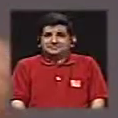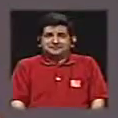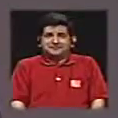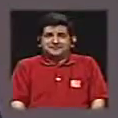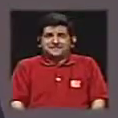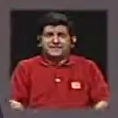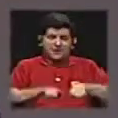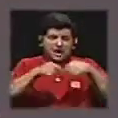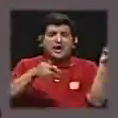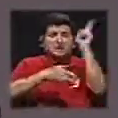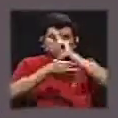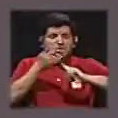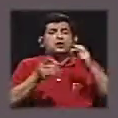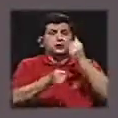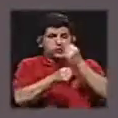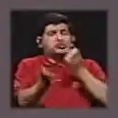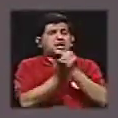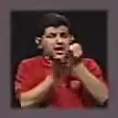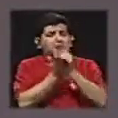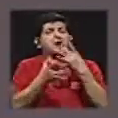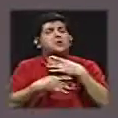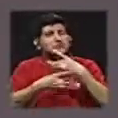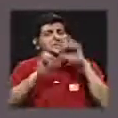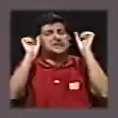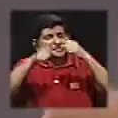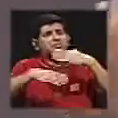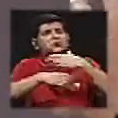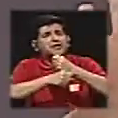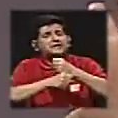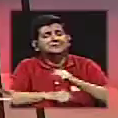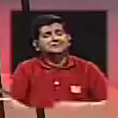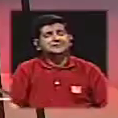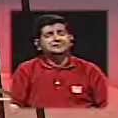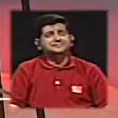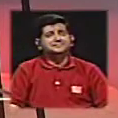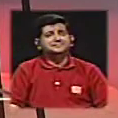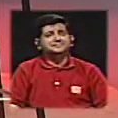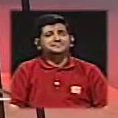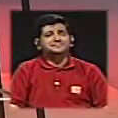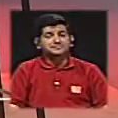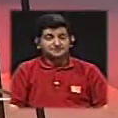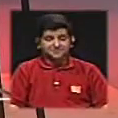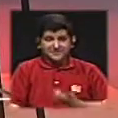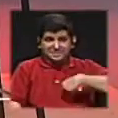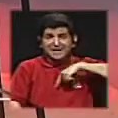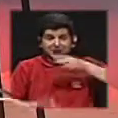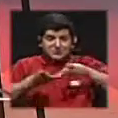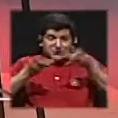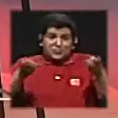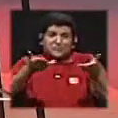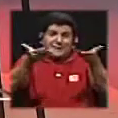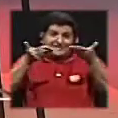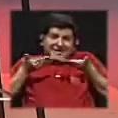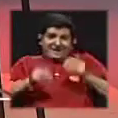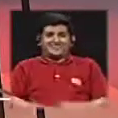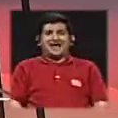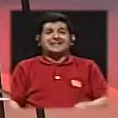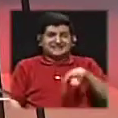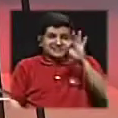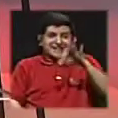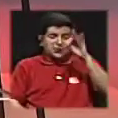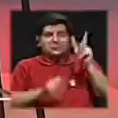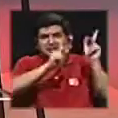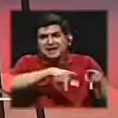Periódico Universidad podría ser un trabajo de investigación interesante. Si nos dan los insumos y si encontramos